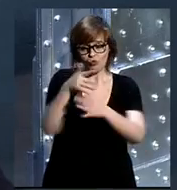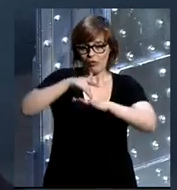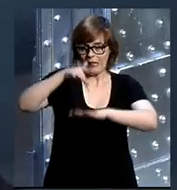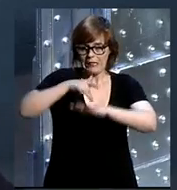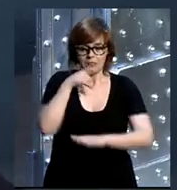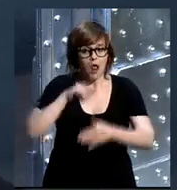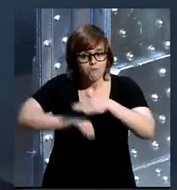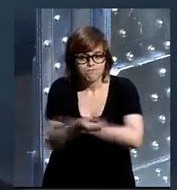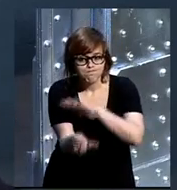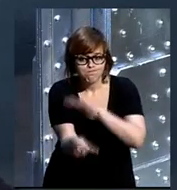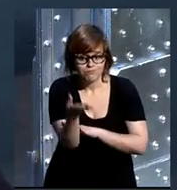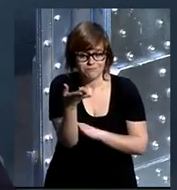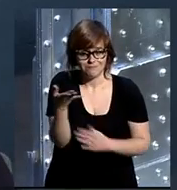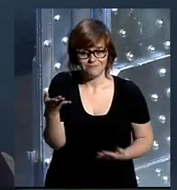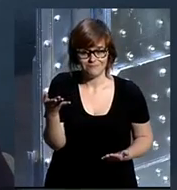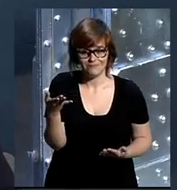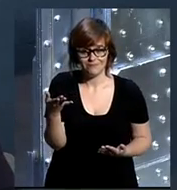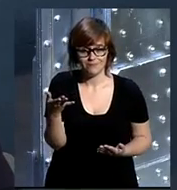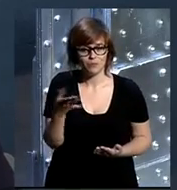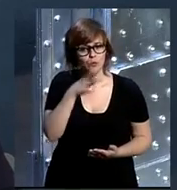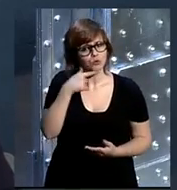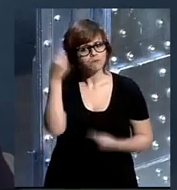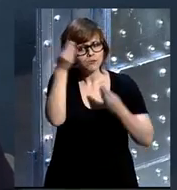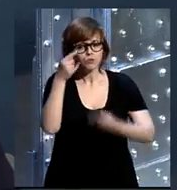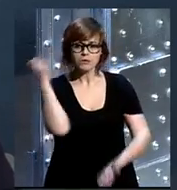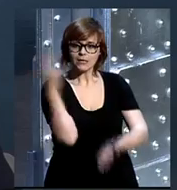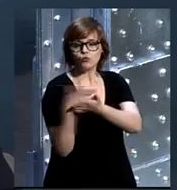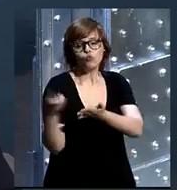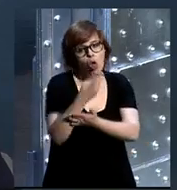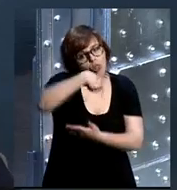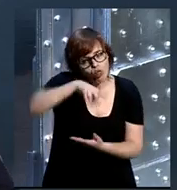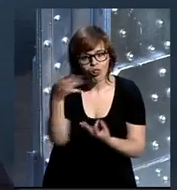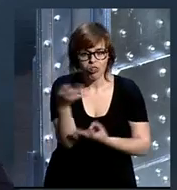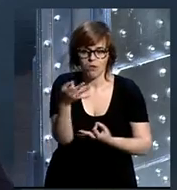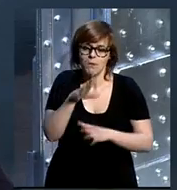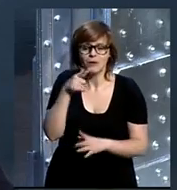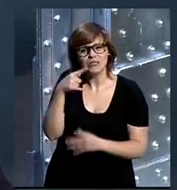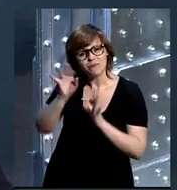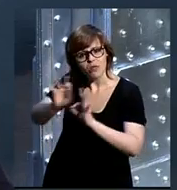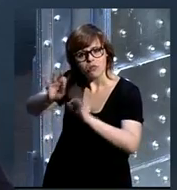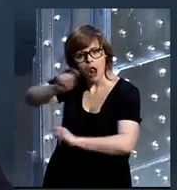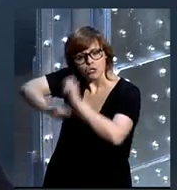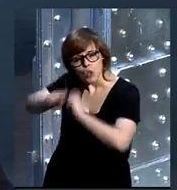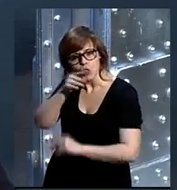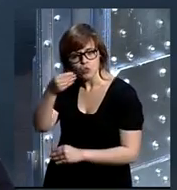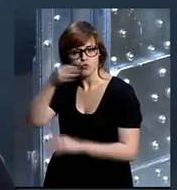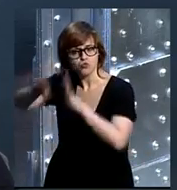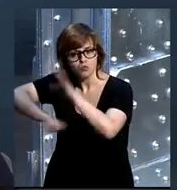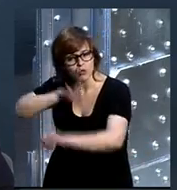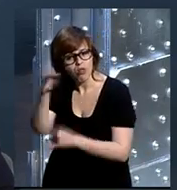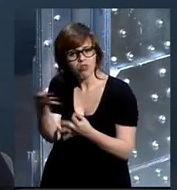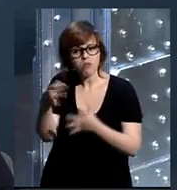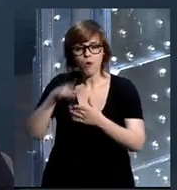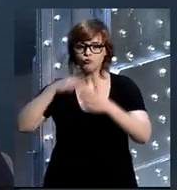mundo. Yo creo que ese es el reto fundamental de todos, pero también de las asociaciones de consumidores, entender a esos